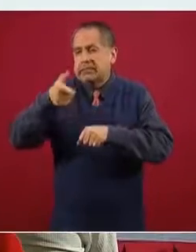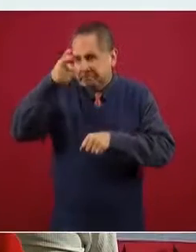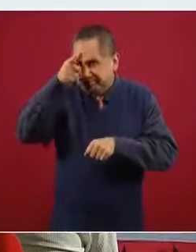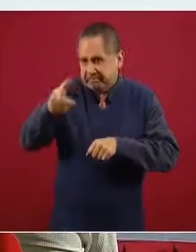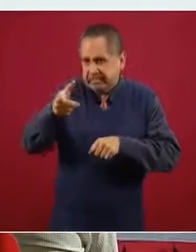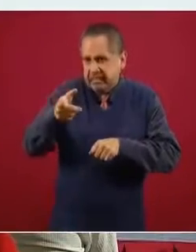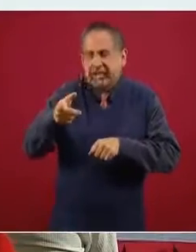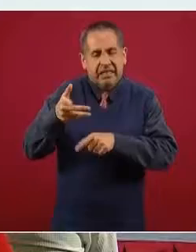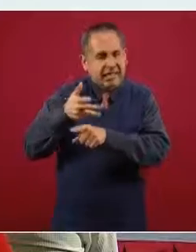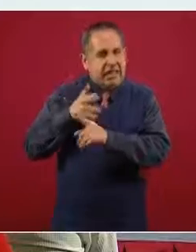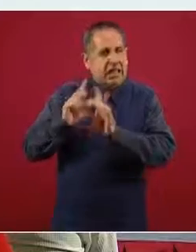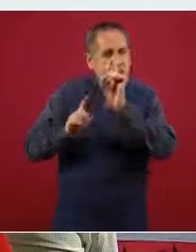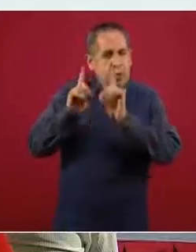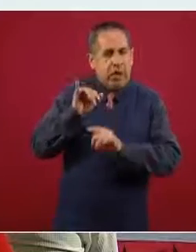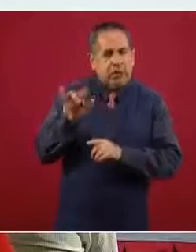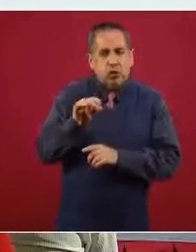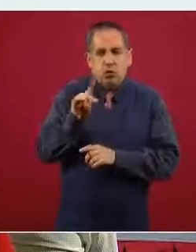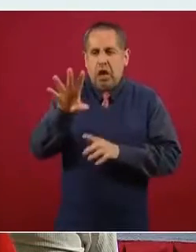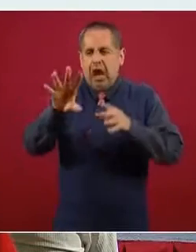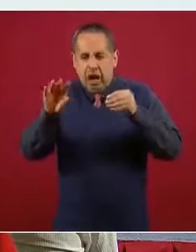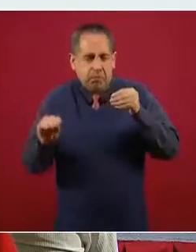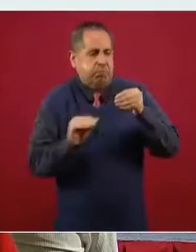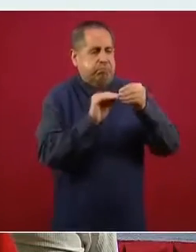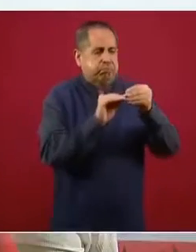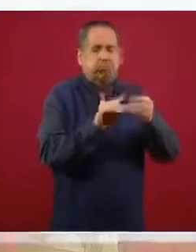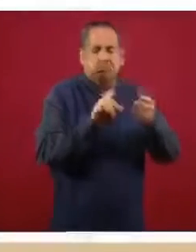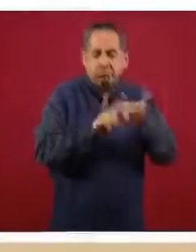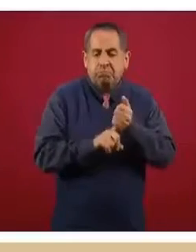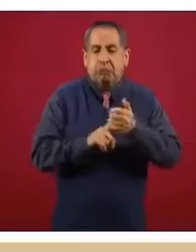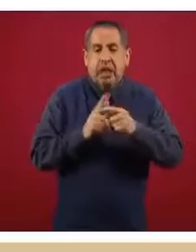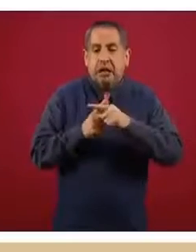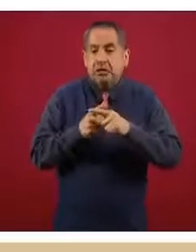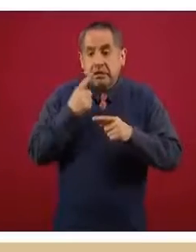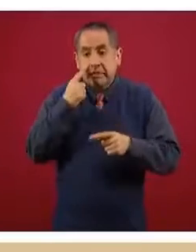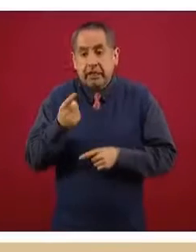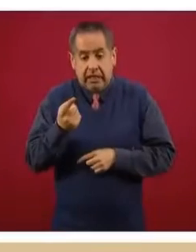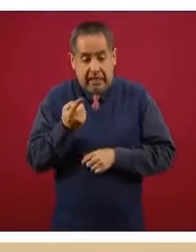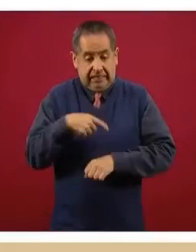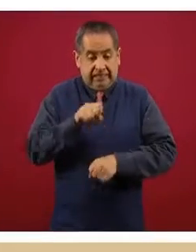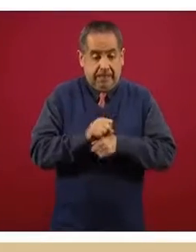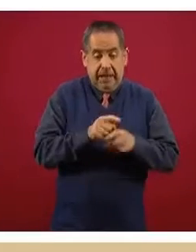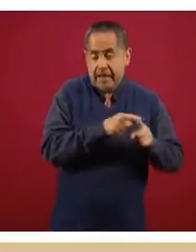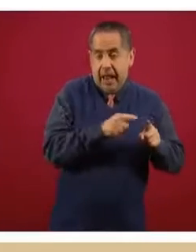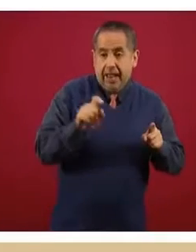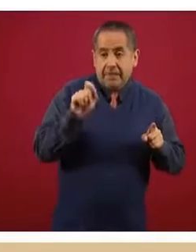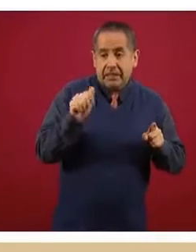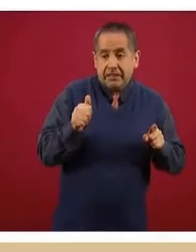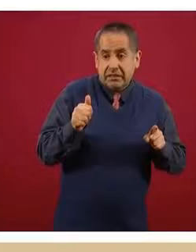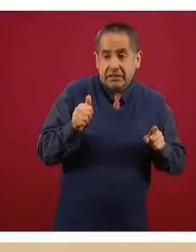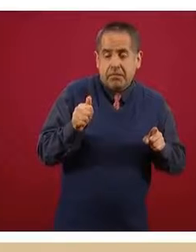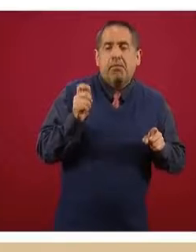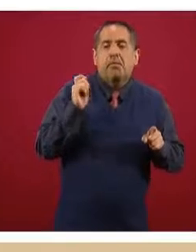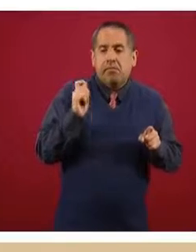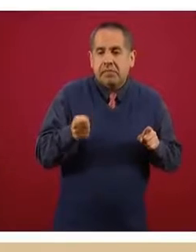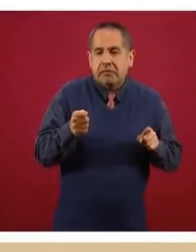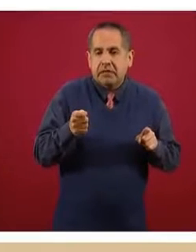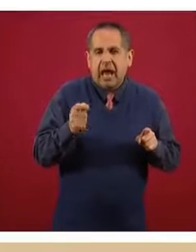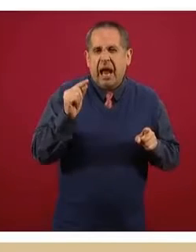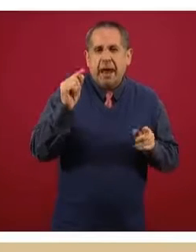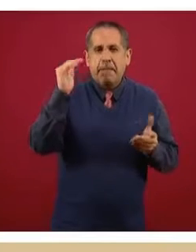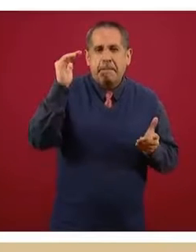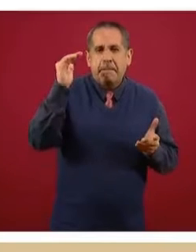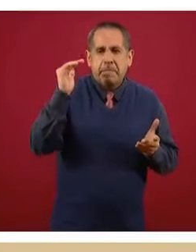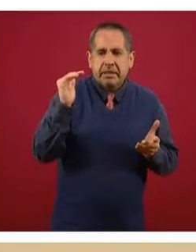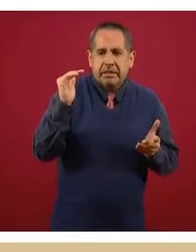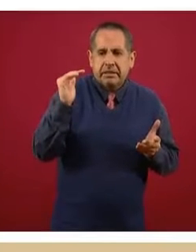aún sospechosos, por porcentaje de positividad, ya en la semana 26 estamos viendo un